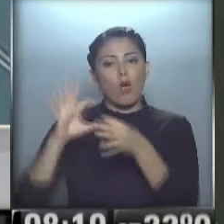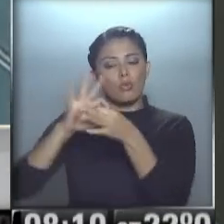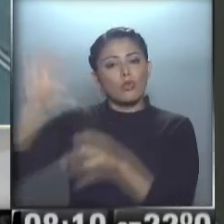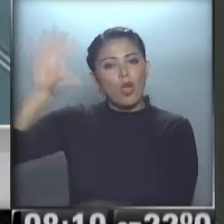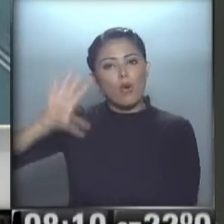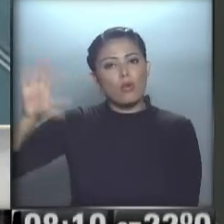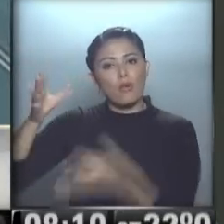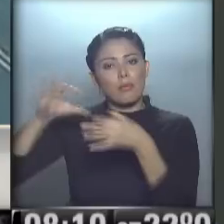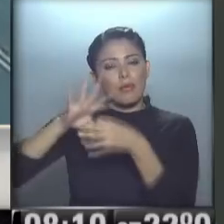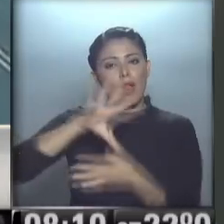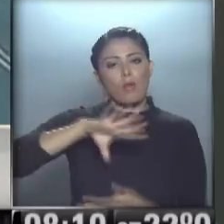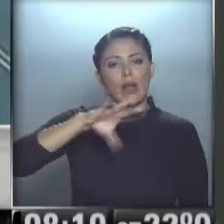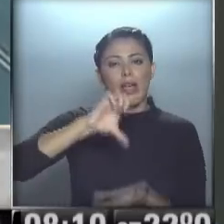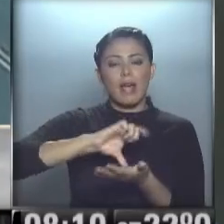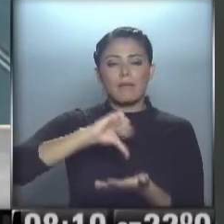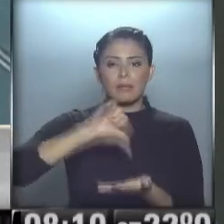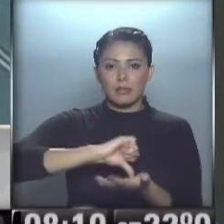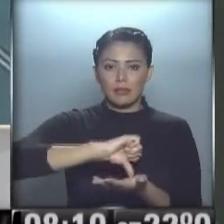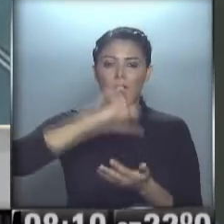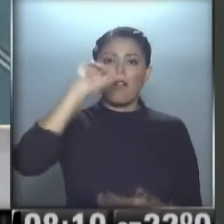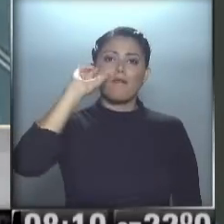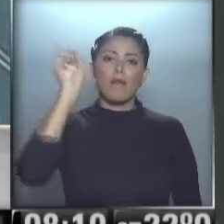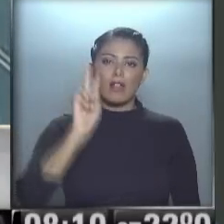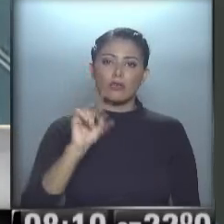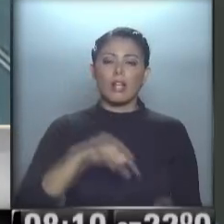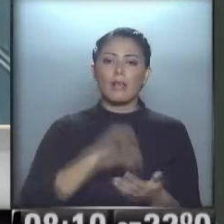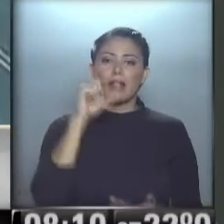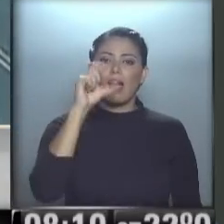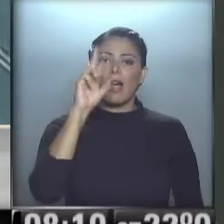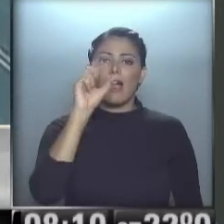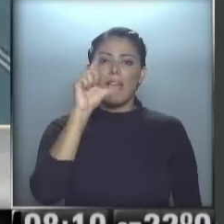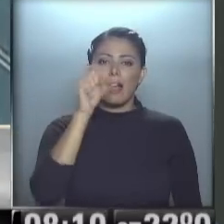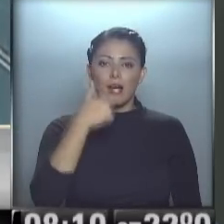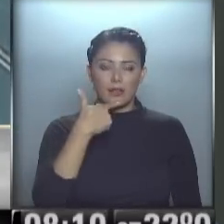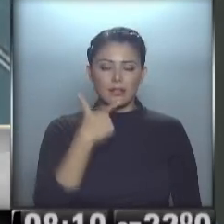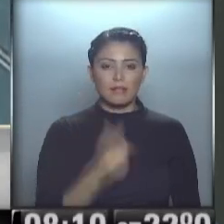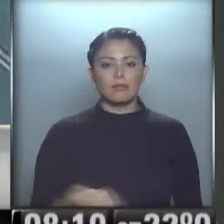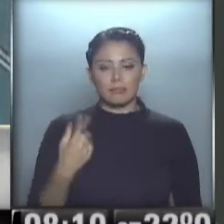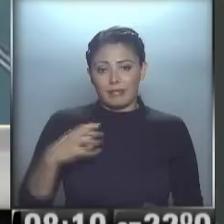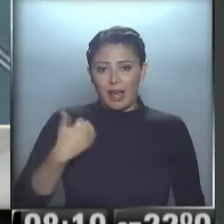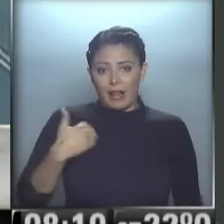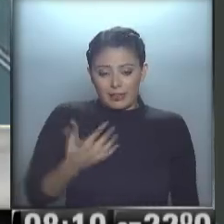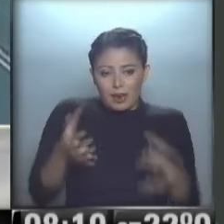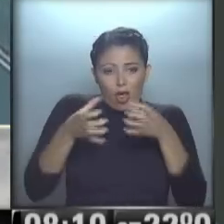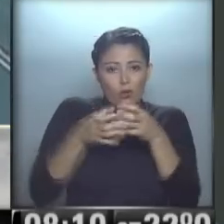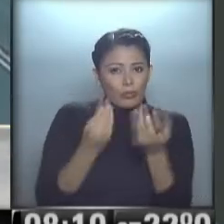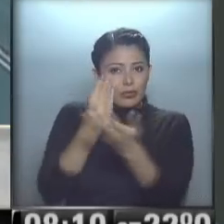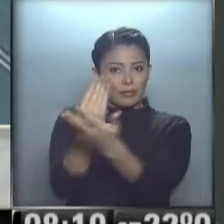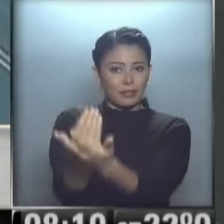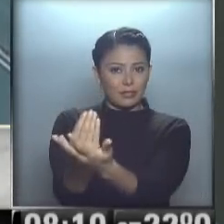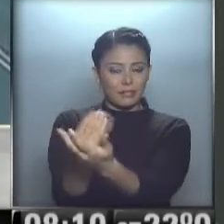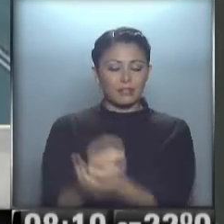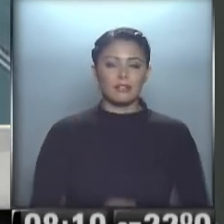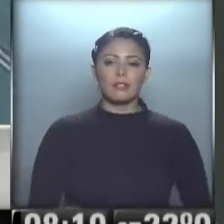que se llevó a cabo en Caracas eh República obri Oriana de Venezuela con una delegación obviamente de la República Argentina allí